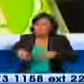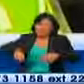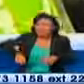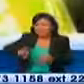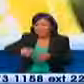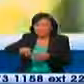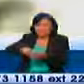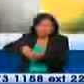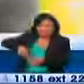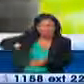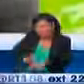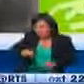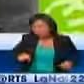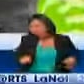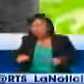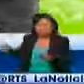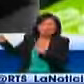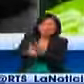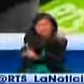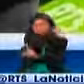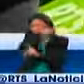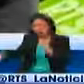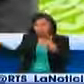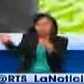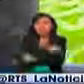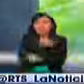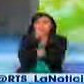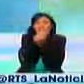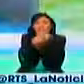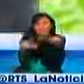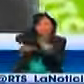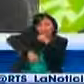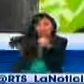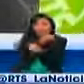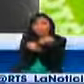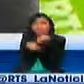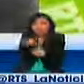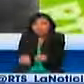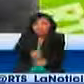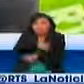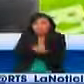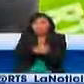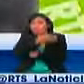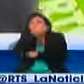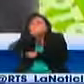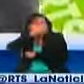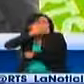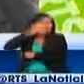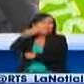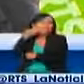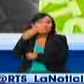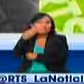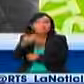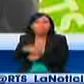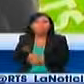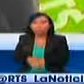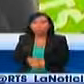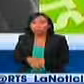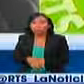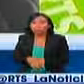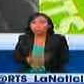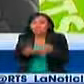ahí me amarraron. Las manos, sí, la mano, las piernas y la boca, para que no, yo no me hagan, de ahí me